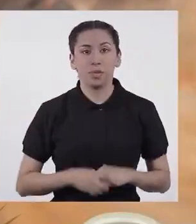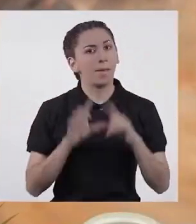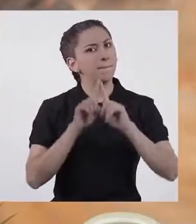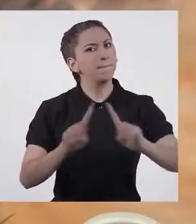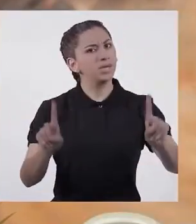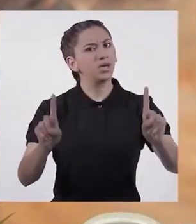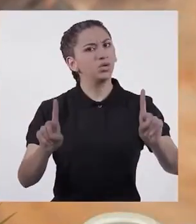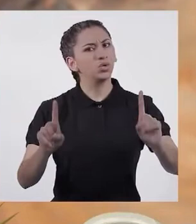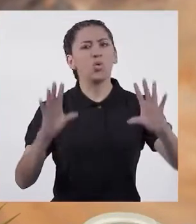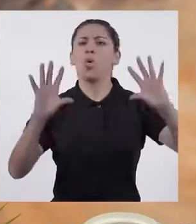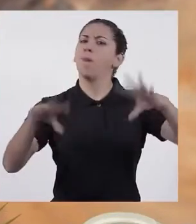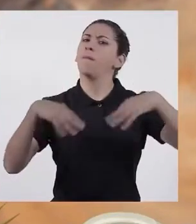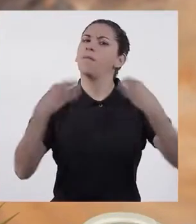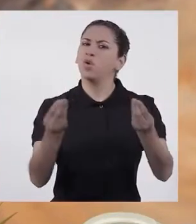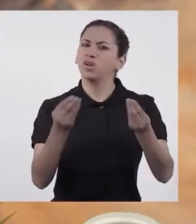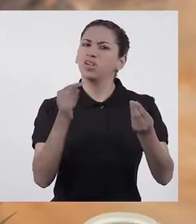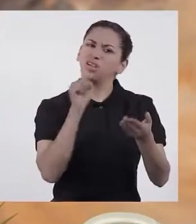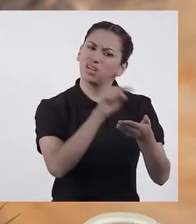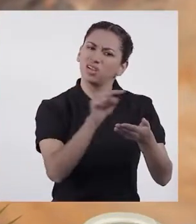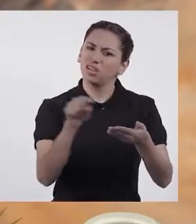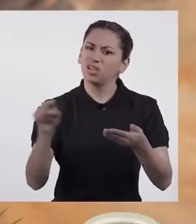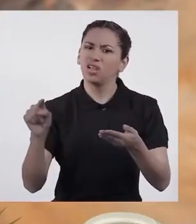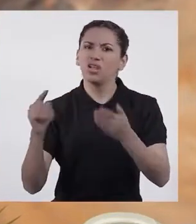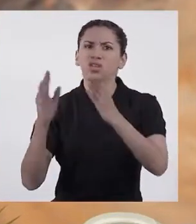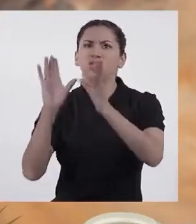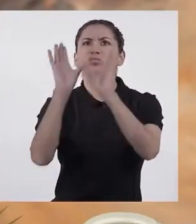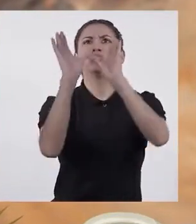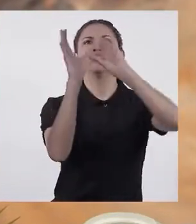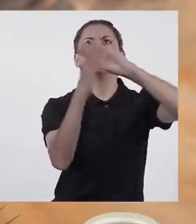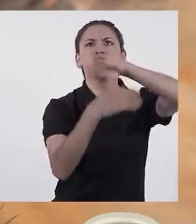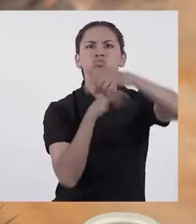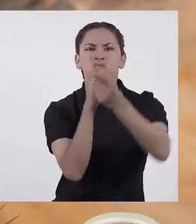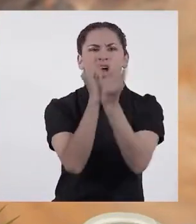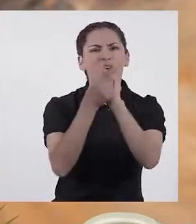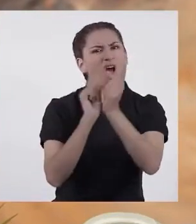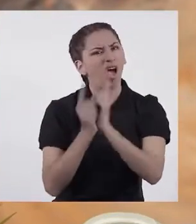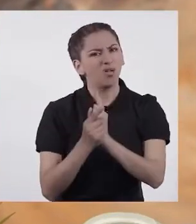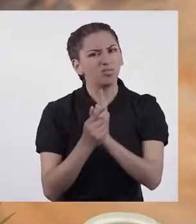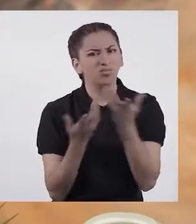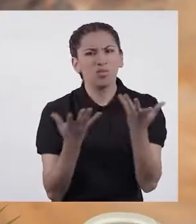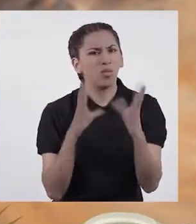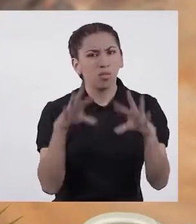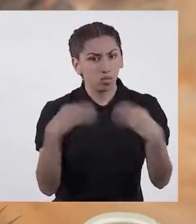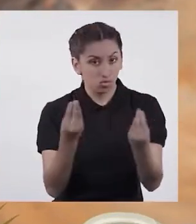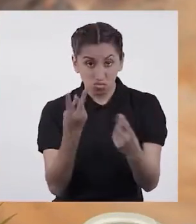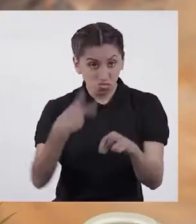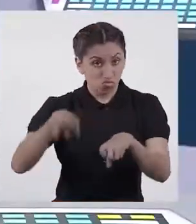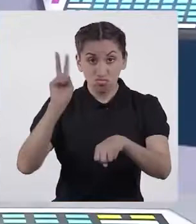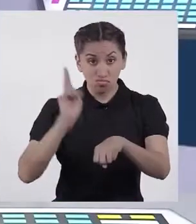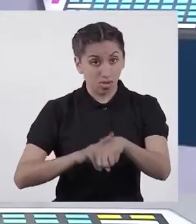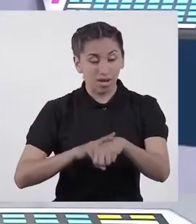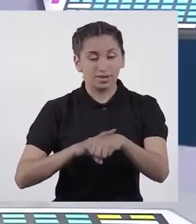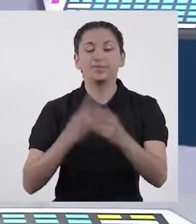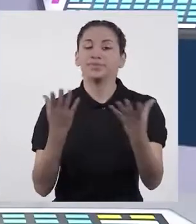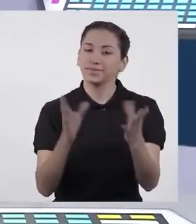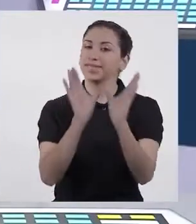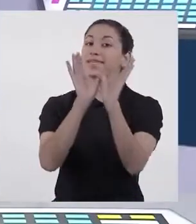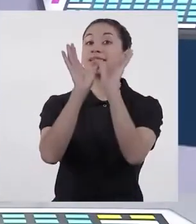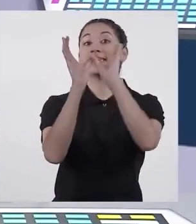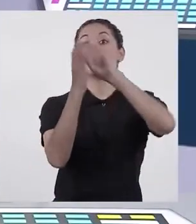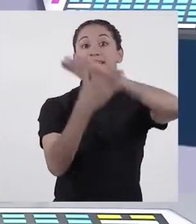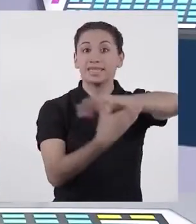Pero, ¿por qué se dan estos fenómenos, Techi? ¿Es normal? El